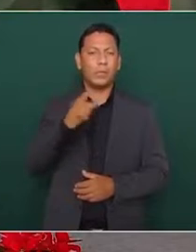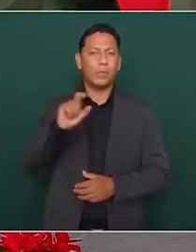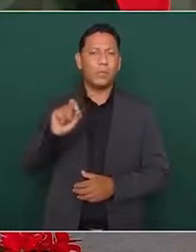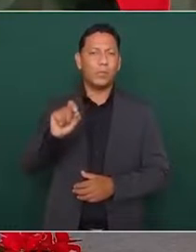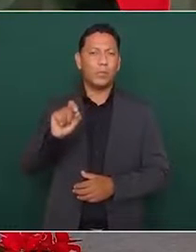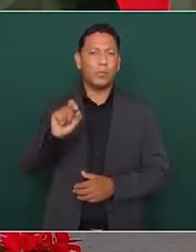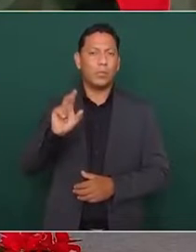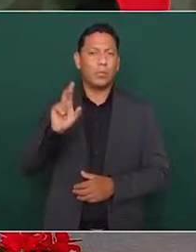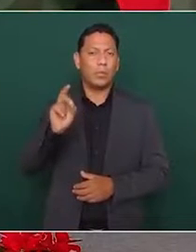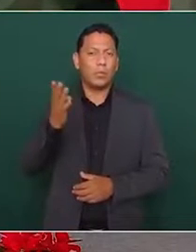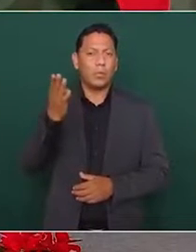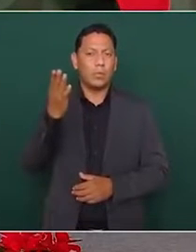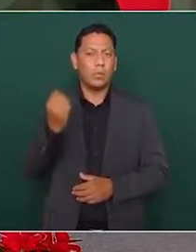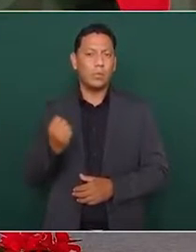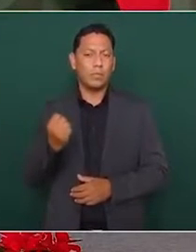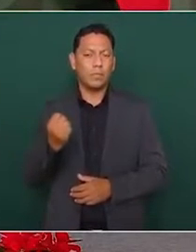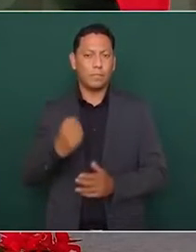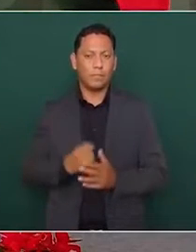57.39.